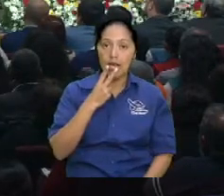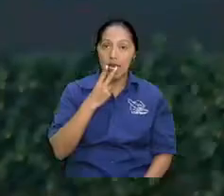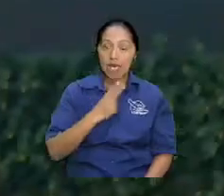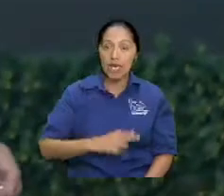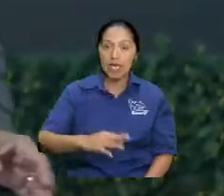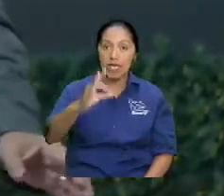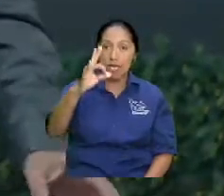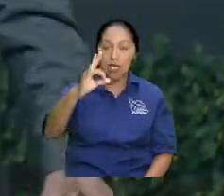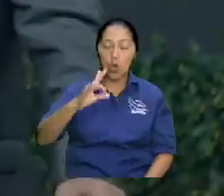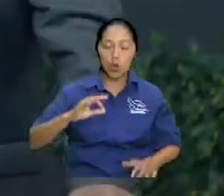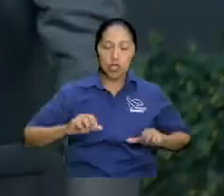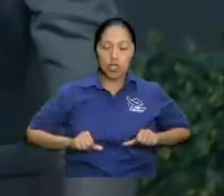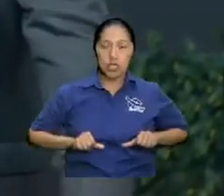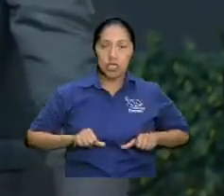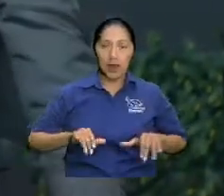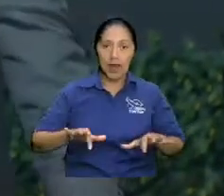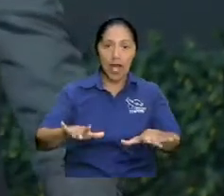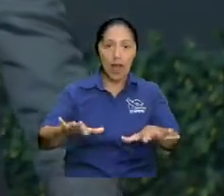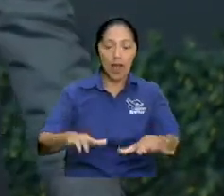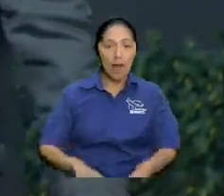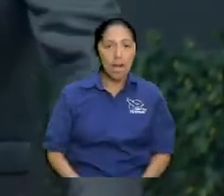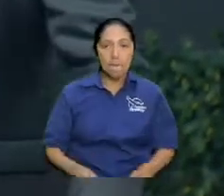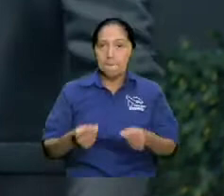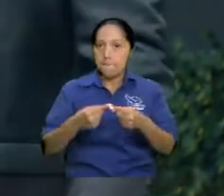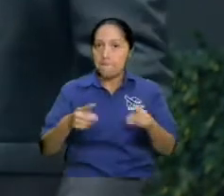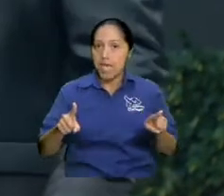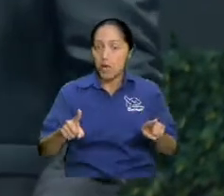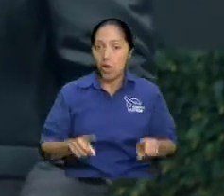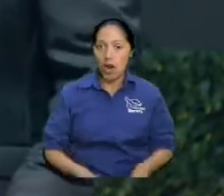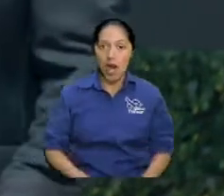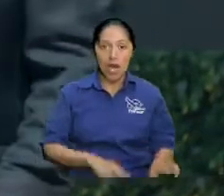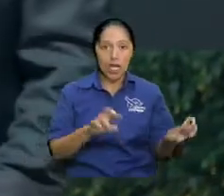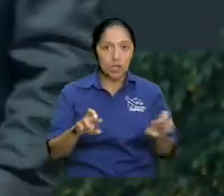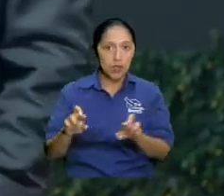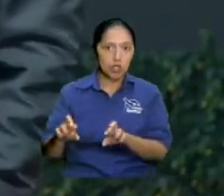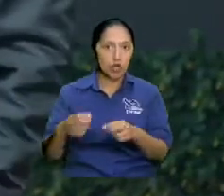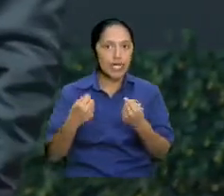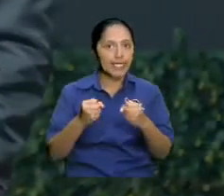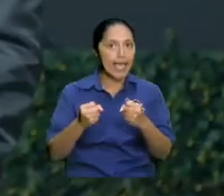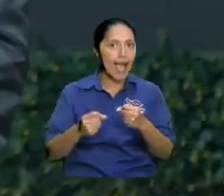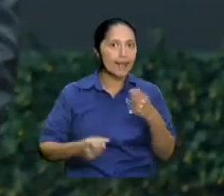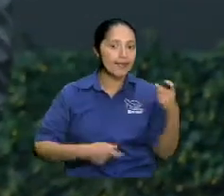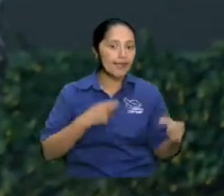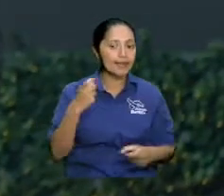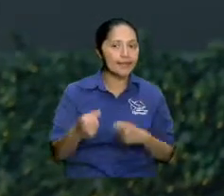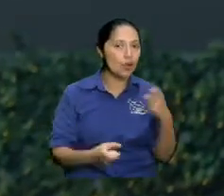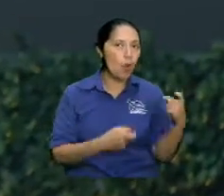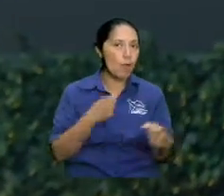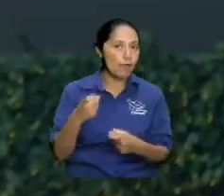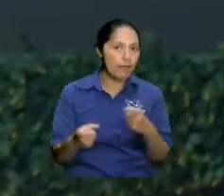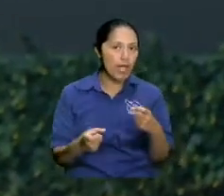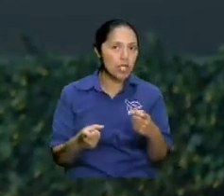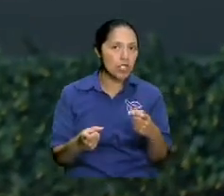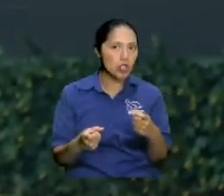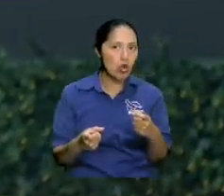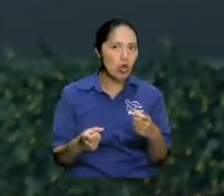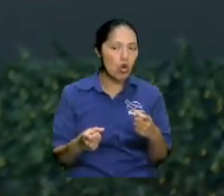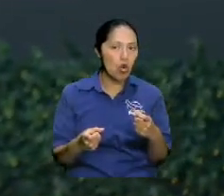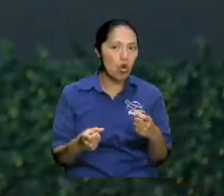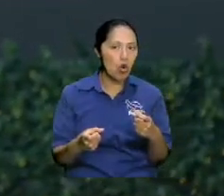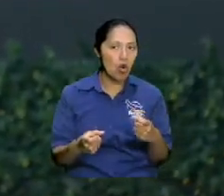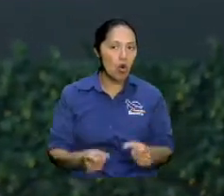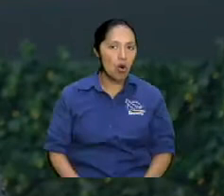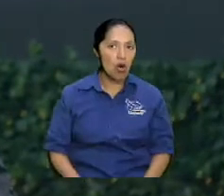Pero a los que negocian, y Dios les habla del diezmo en el libro de Malaquías, les dice, ahora oíd